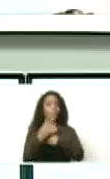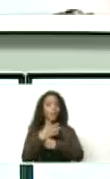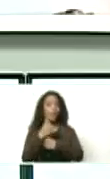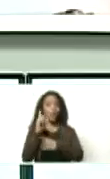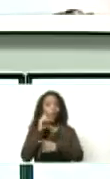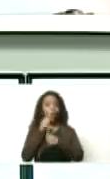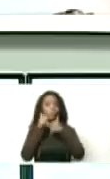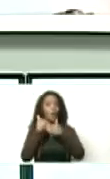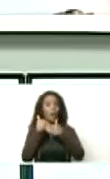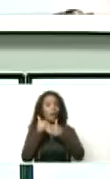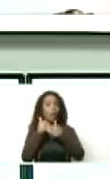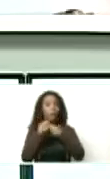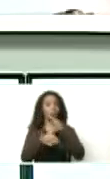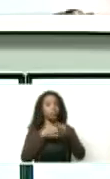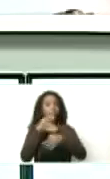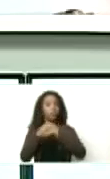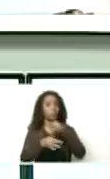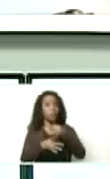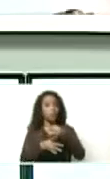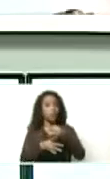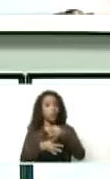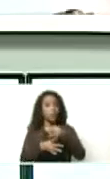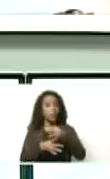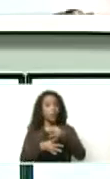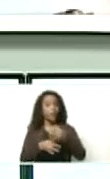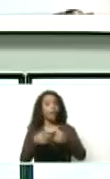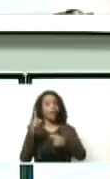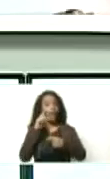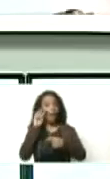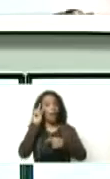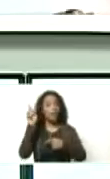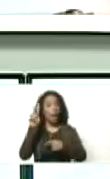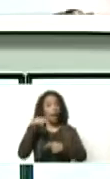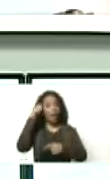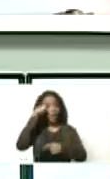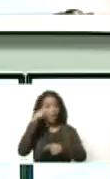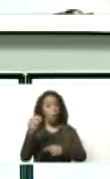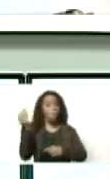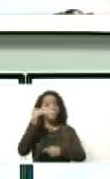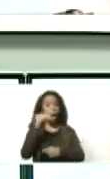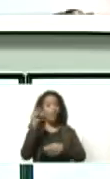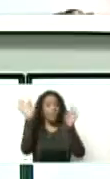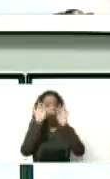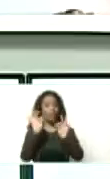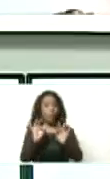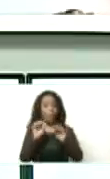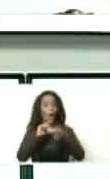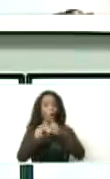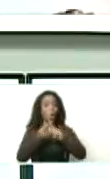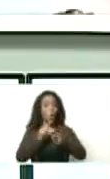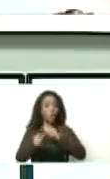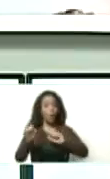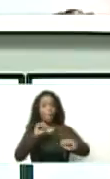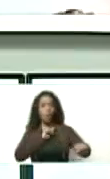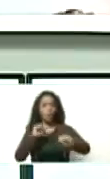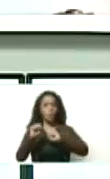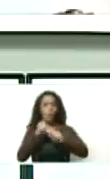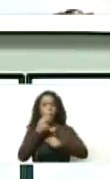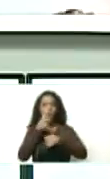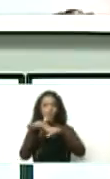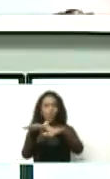tengan buena calidad expresiva. Expresiva, que en el video, además de la técnica, la cosa, el movimiento, la